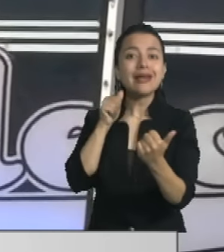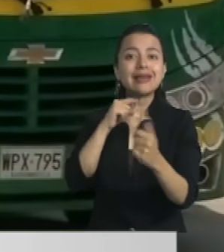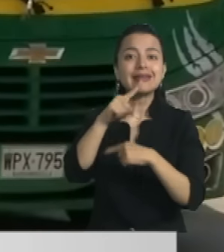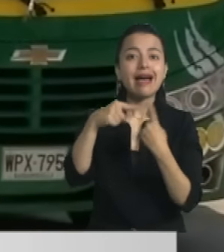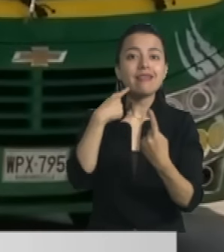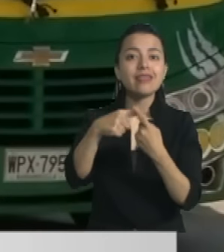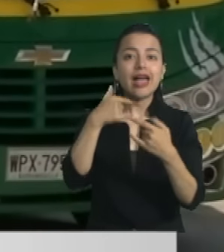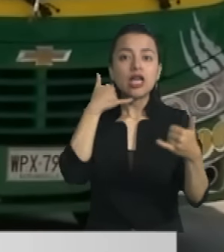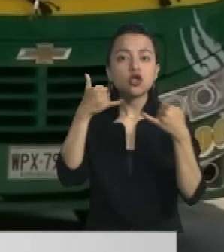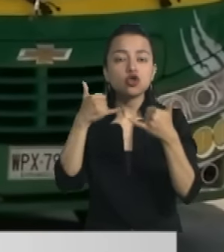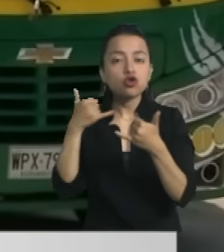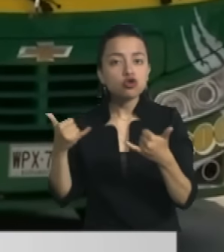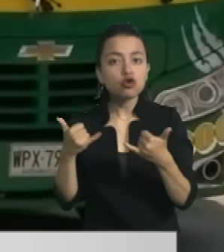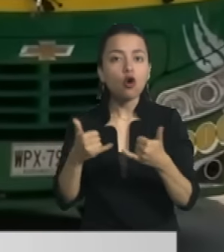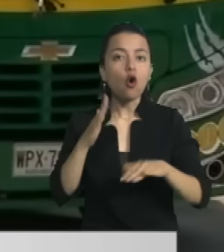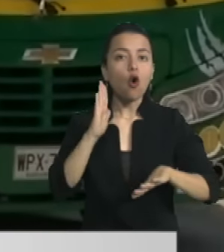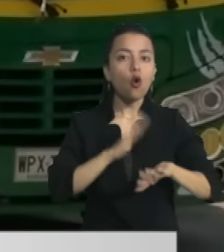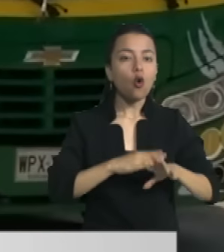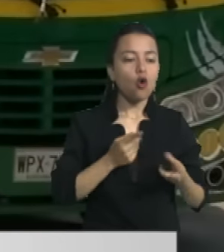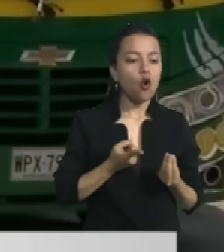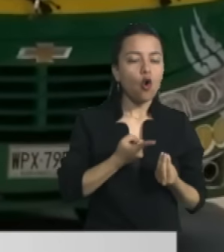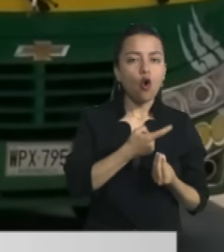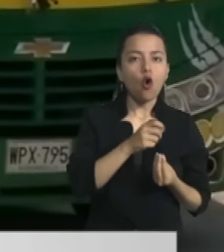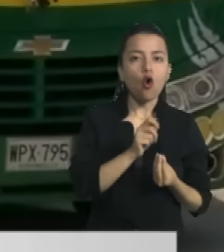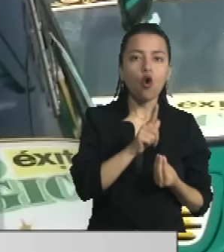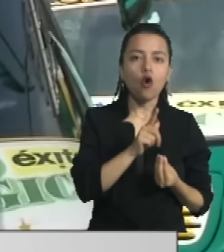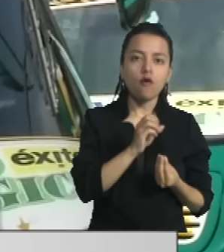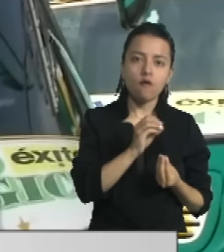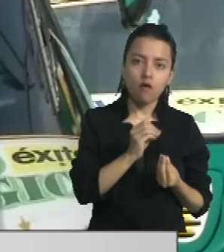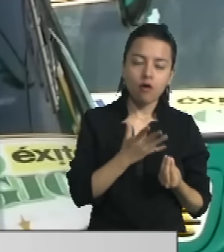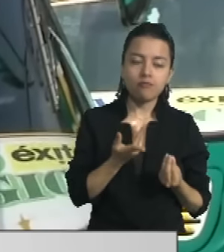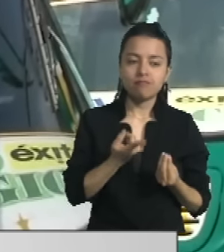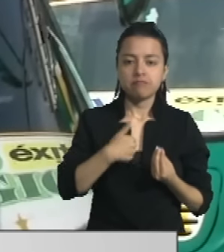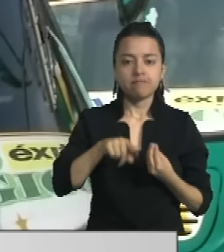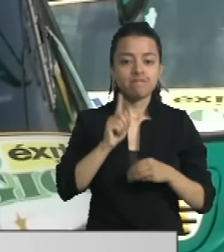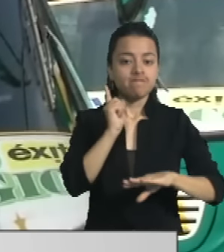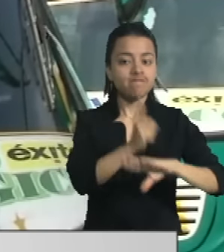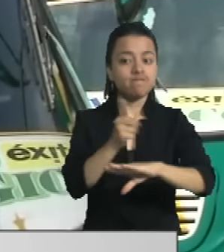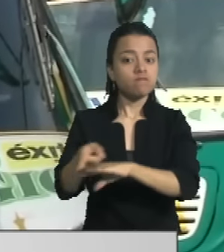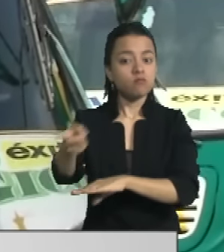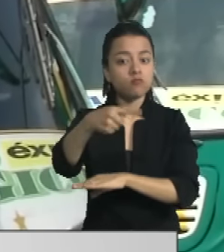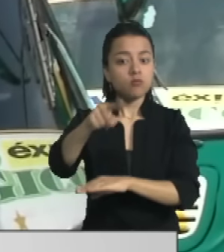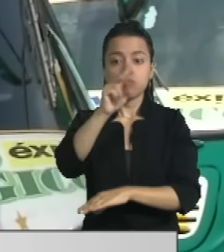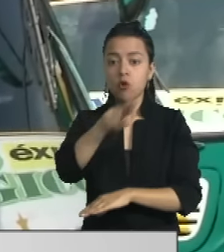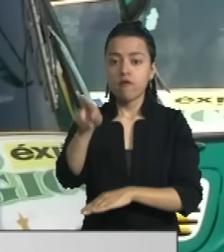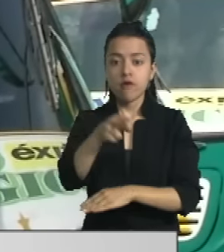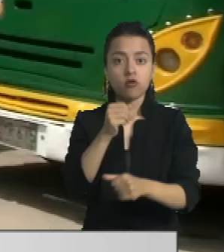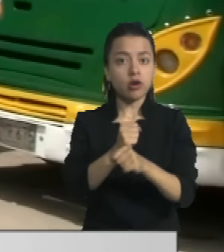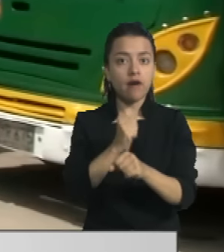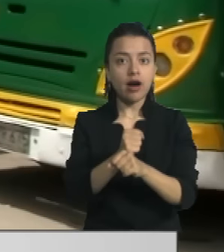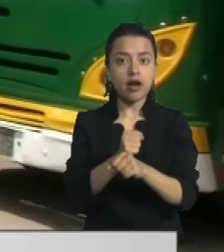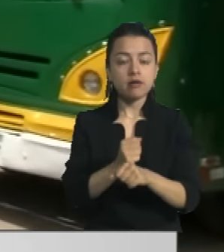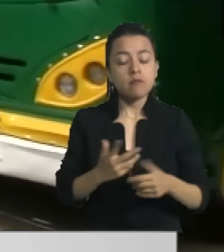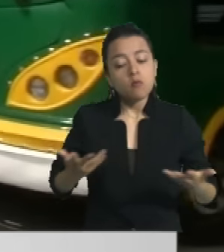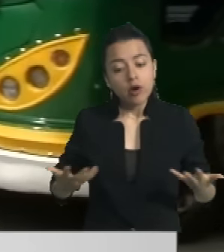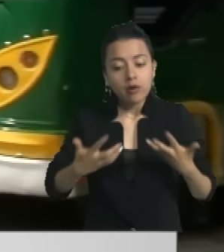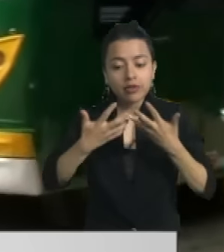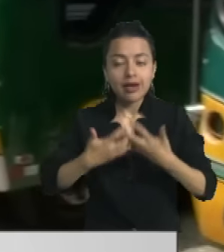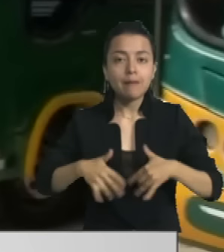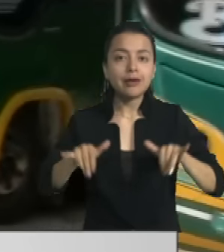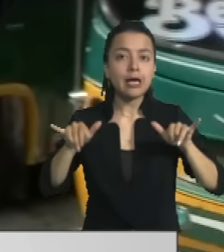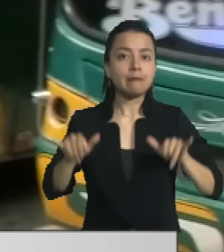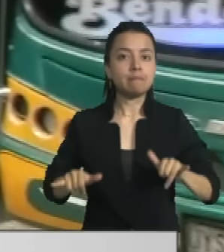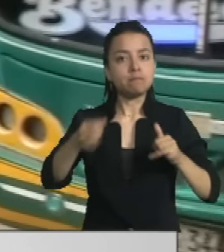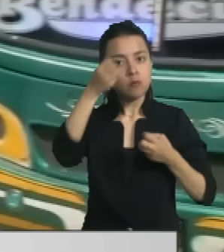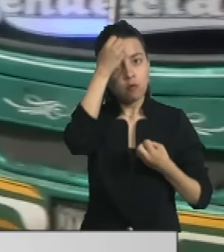Aparentemente proferidas por el clan del Golfo obligaron a la parálisis de esta empresa en las